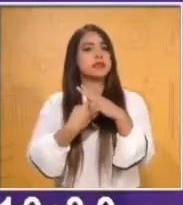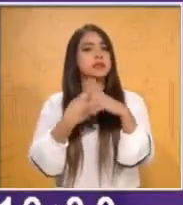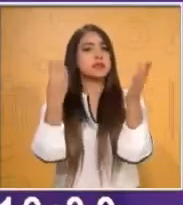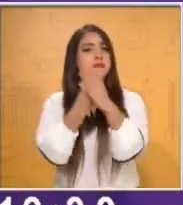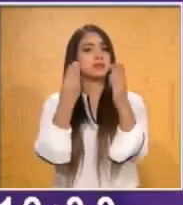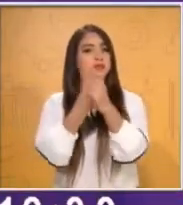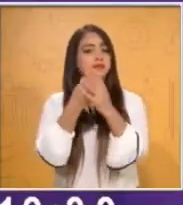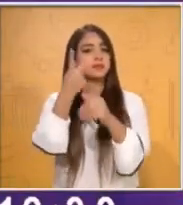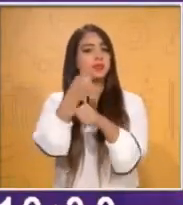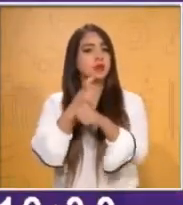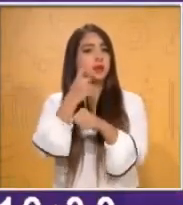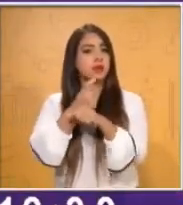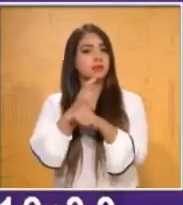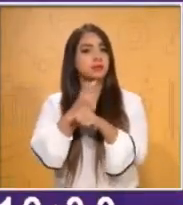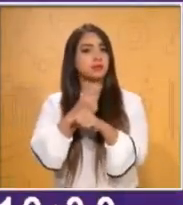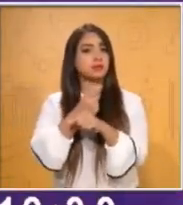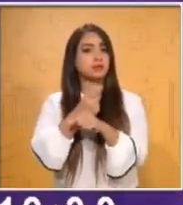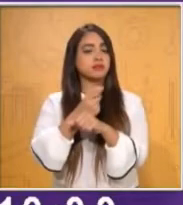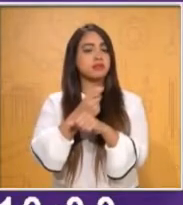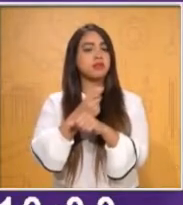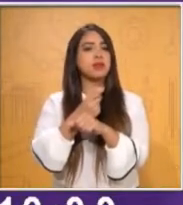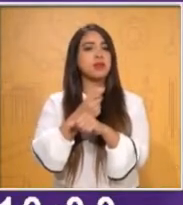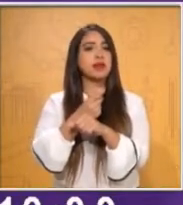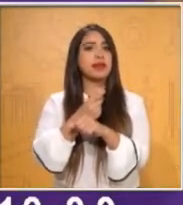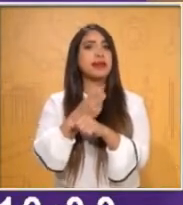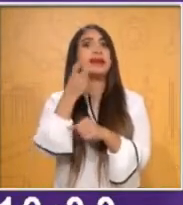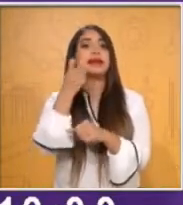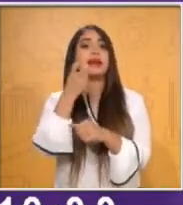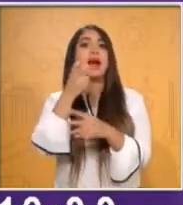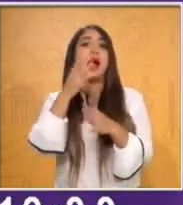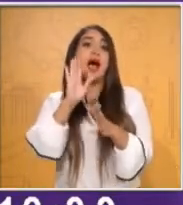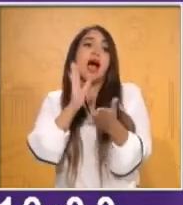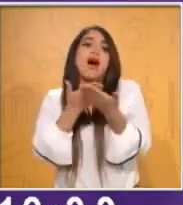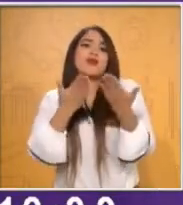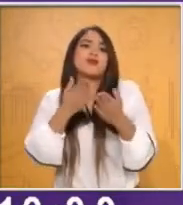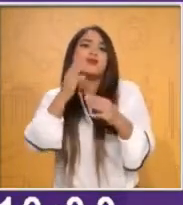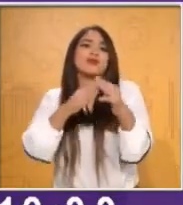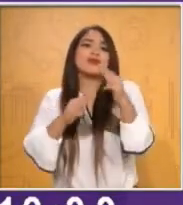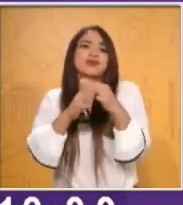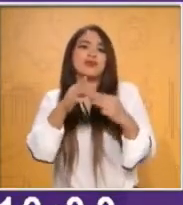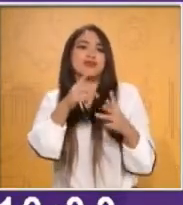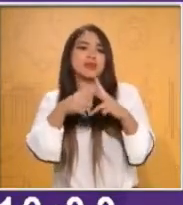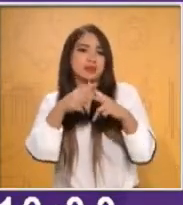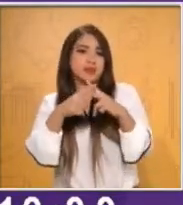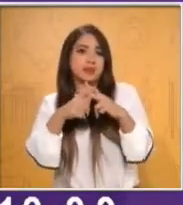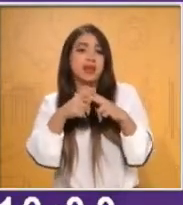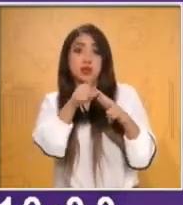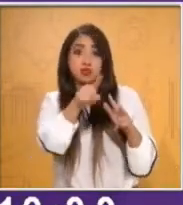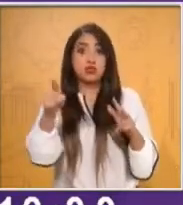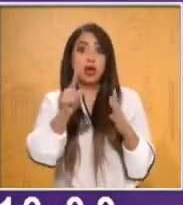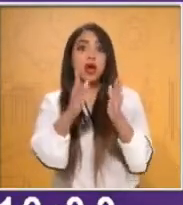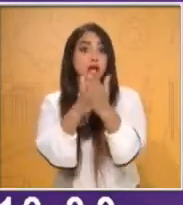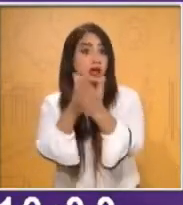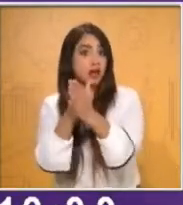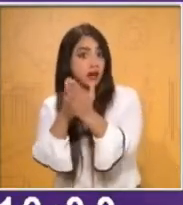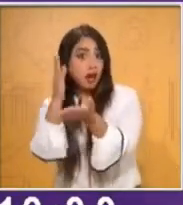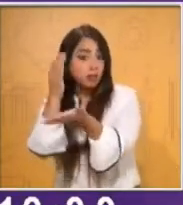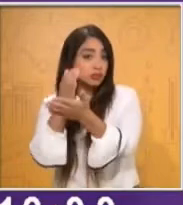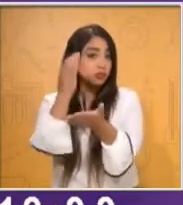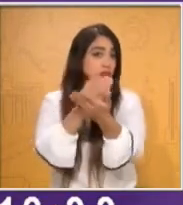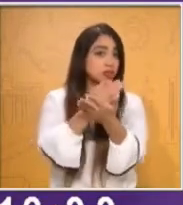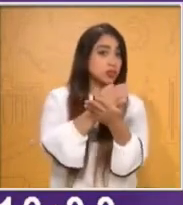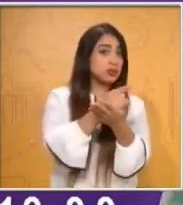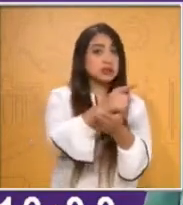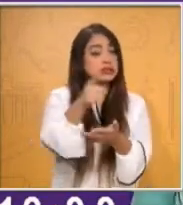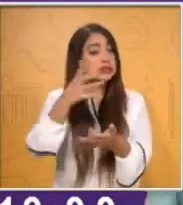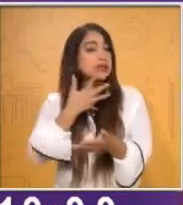grado en lo que viene siendo la asignatura de matemáticas. Así que tengan ahí sus libros y su libreta y si tienen algunas